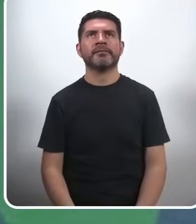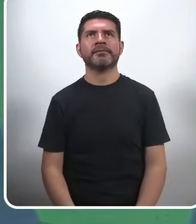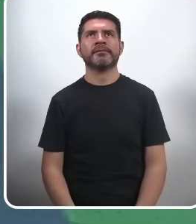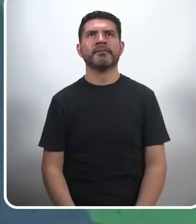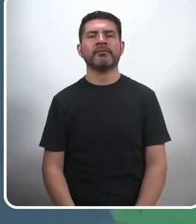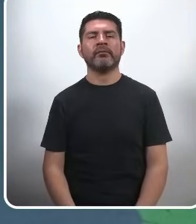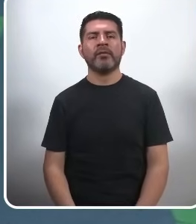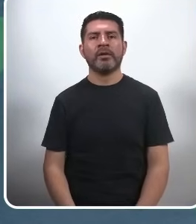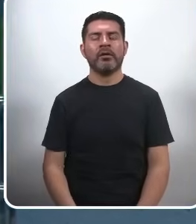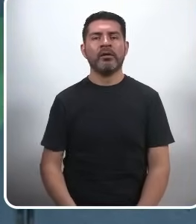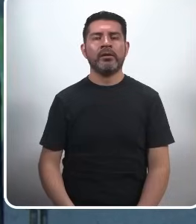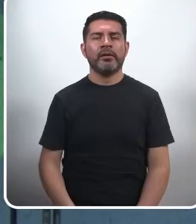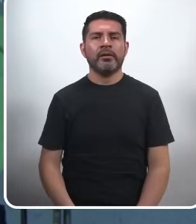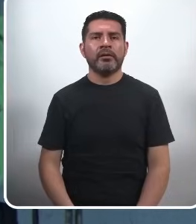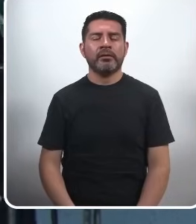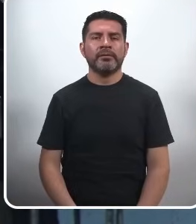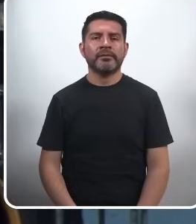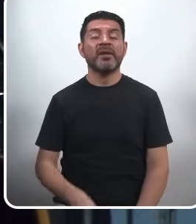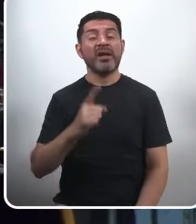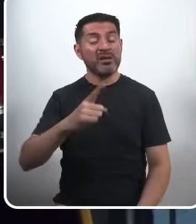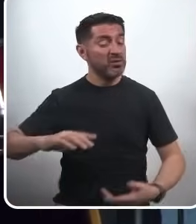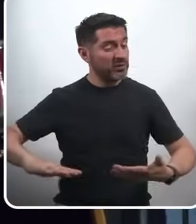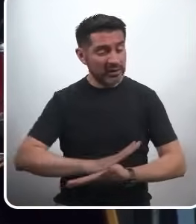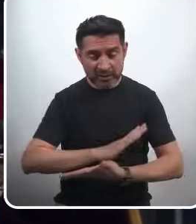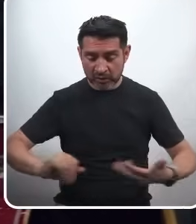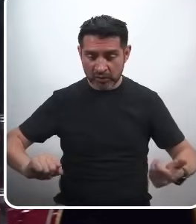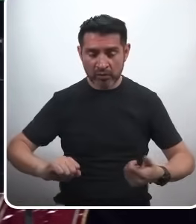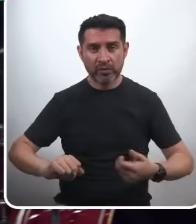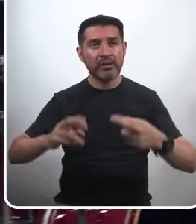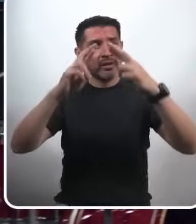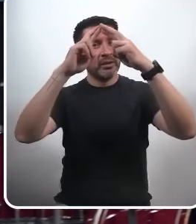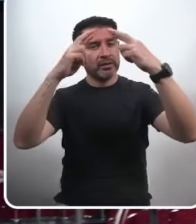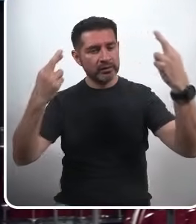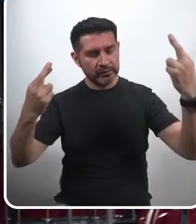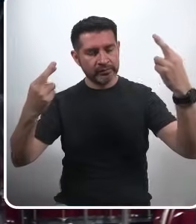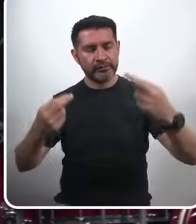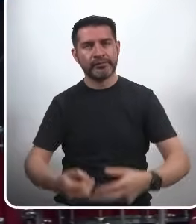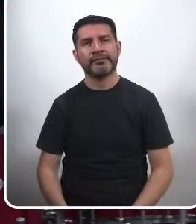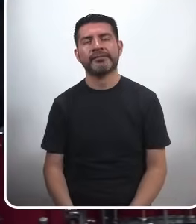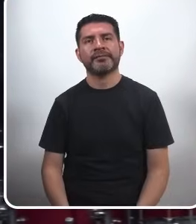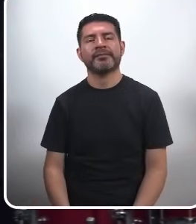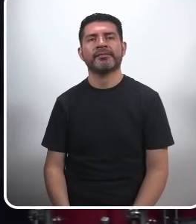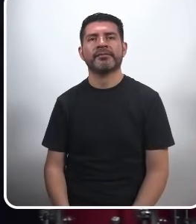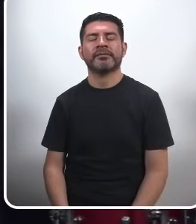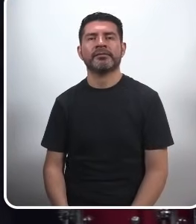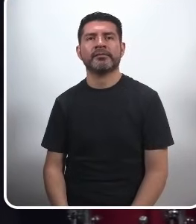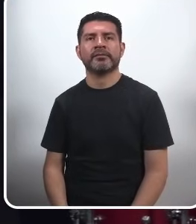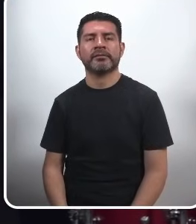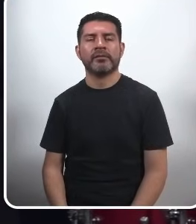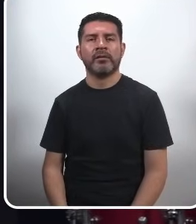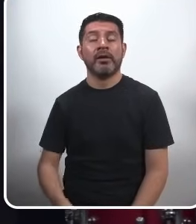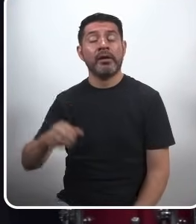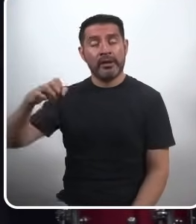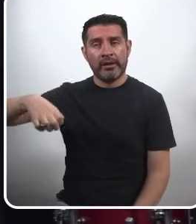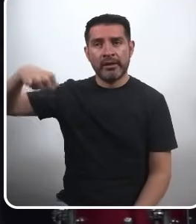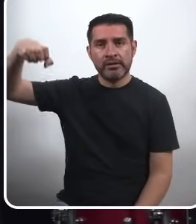con ese egoísmo, eso destruye relaciones. Y regreso a Romanos 5.